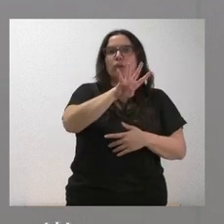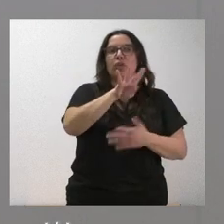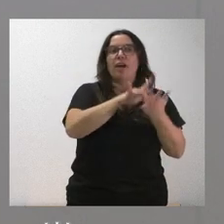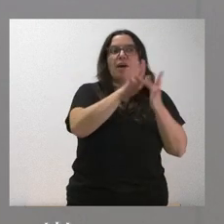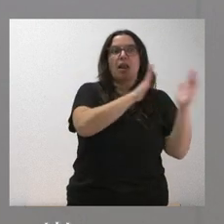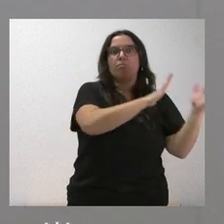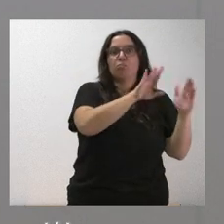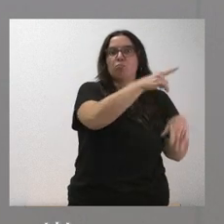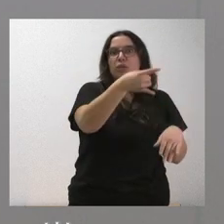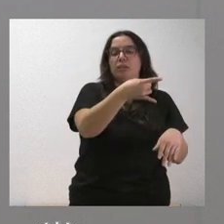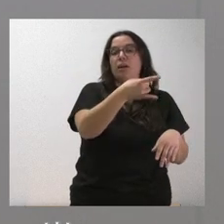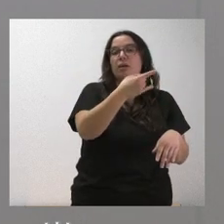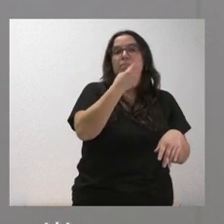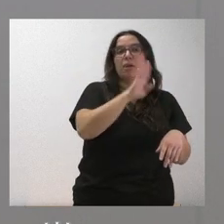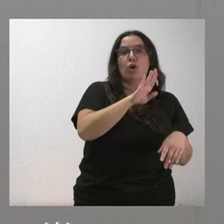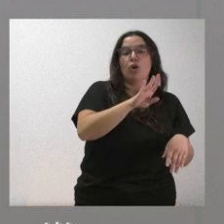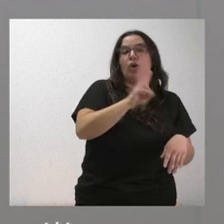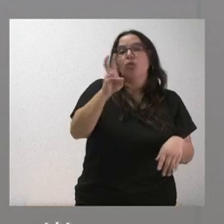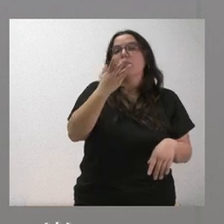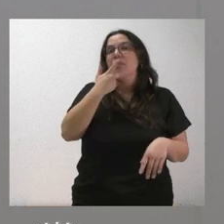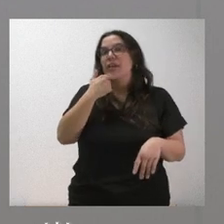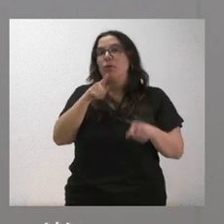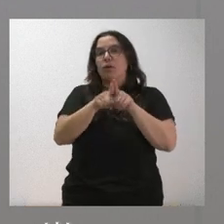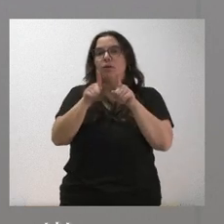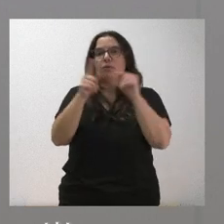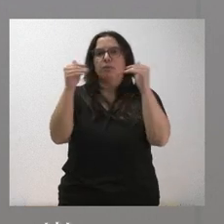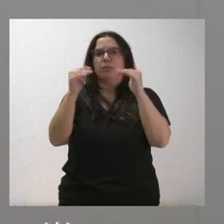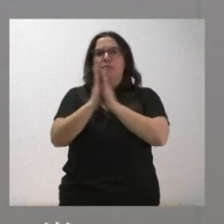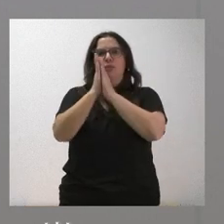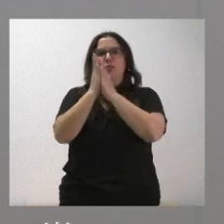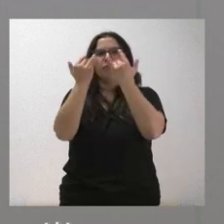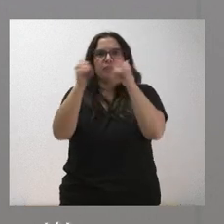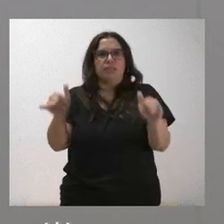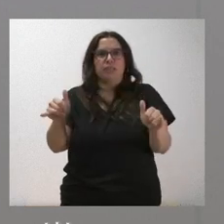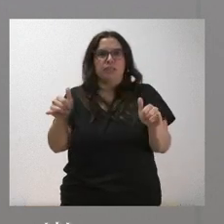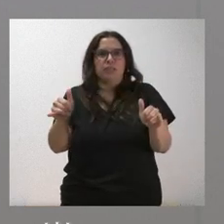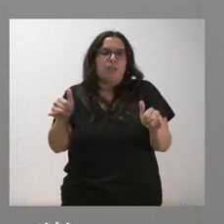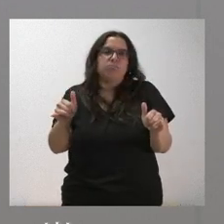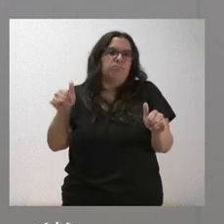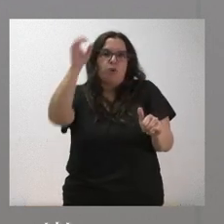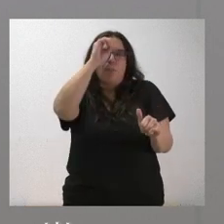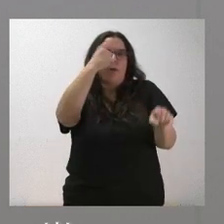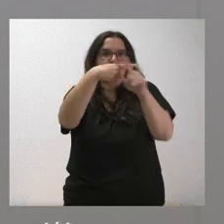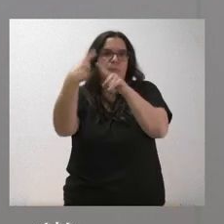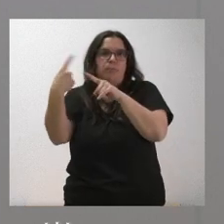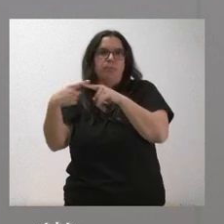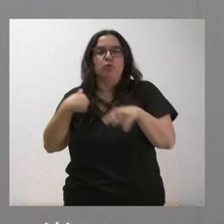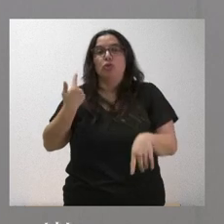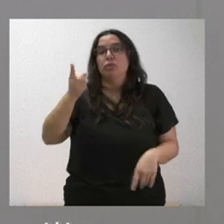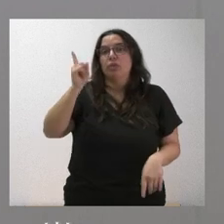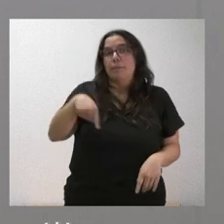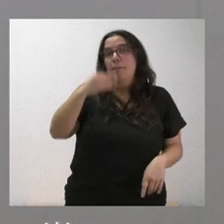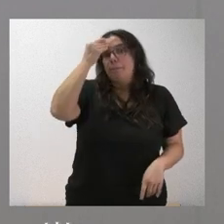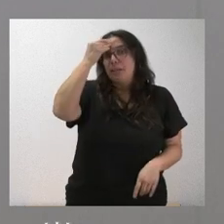prefieren que el día jueves Santo fuera fiesta como lo fue y eh toda la opinión es posible yo también pienso que si